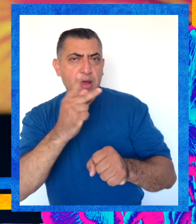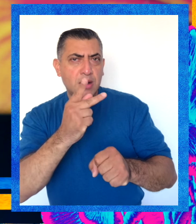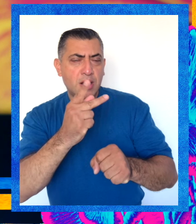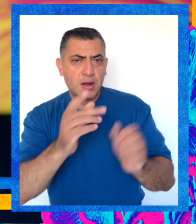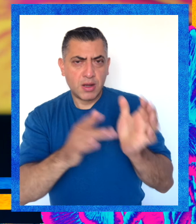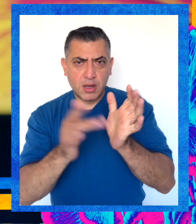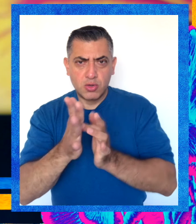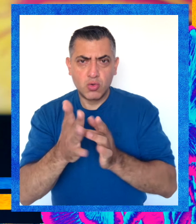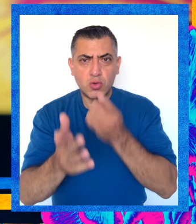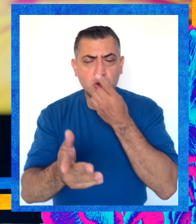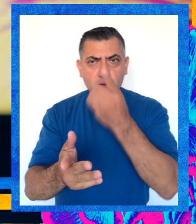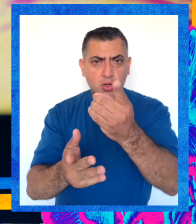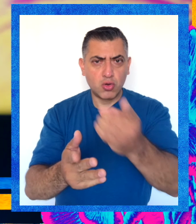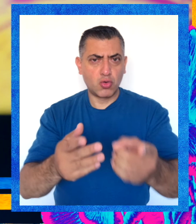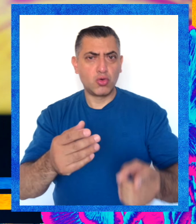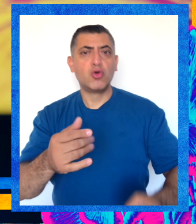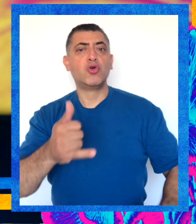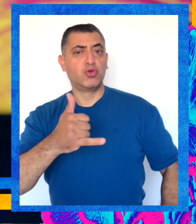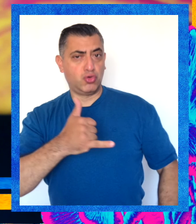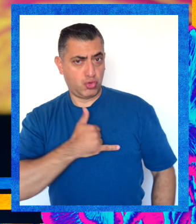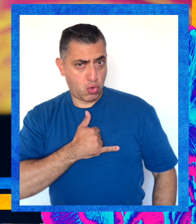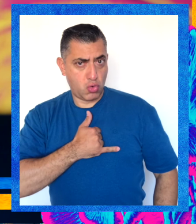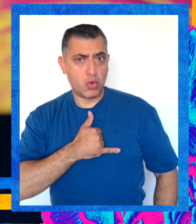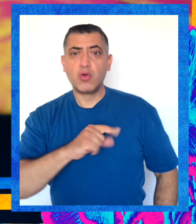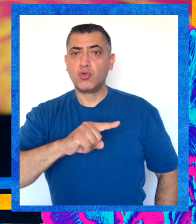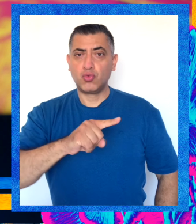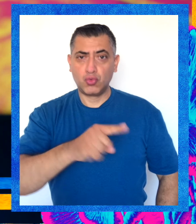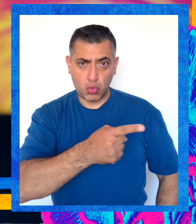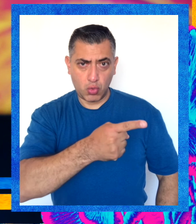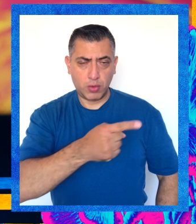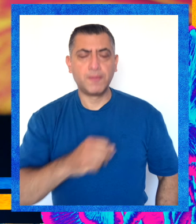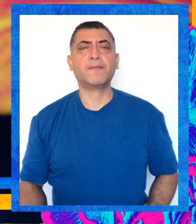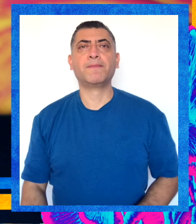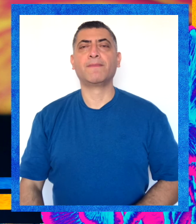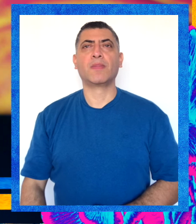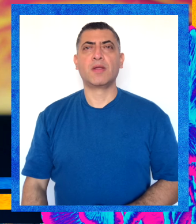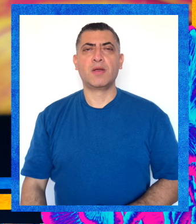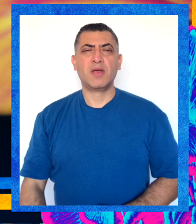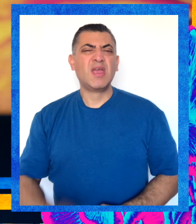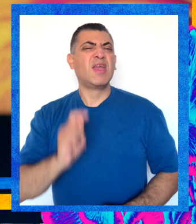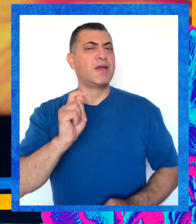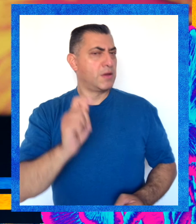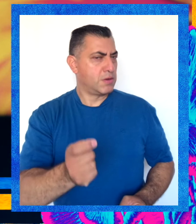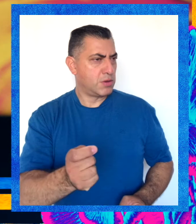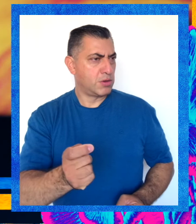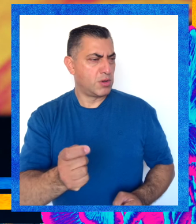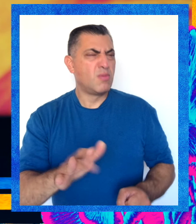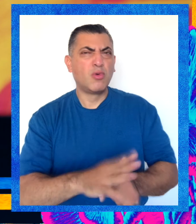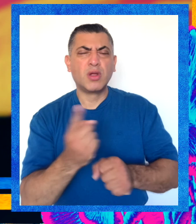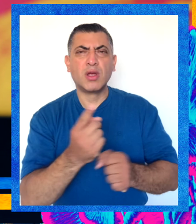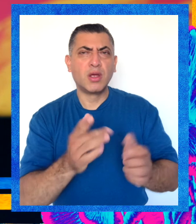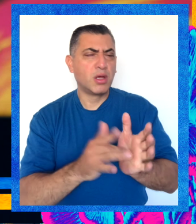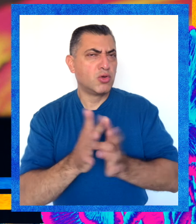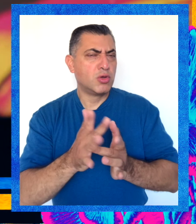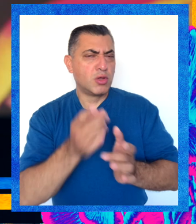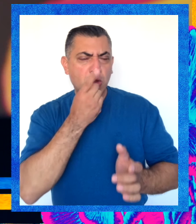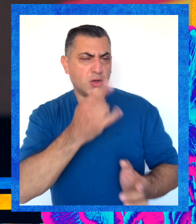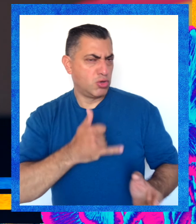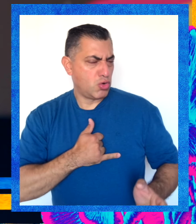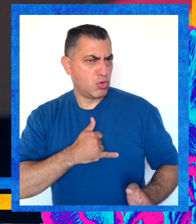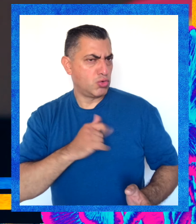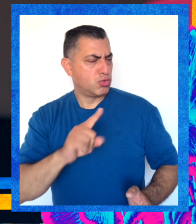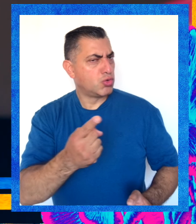estuvo compartiendo soy cuál es el significado porque cada vez que jesús decía yo soy la luz